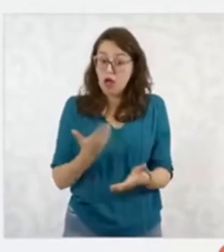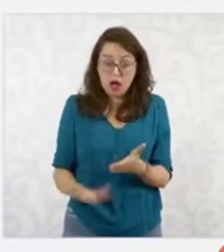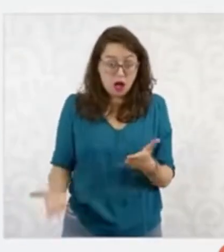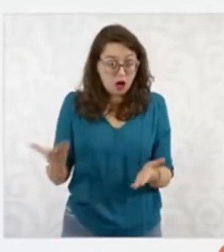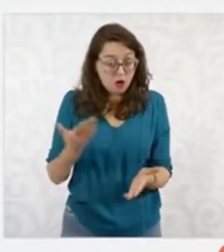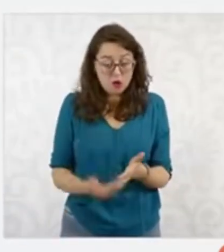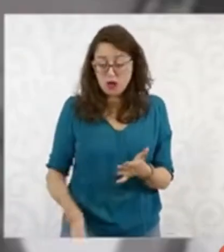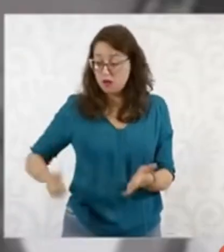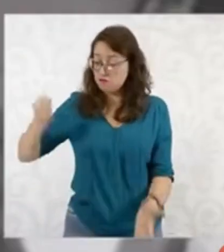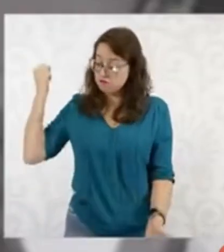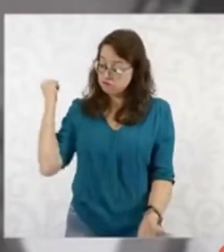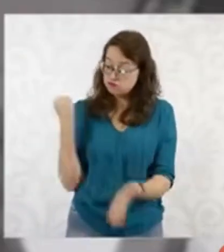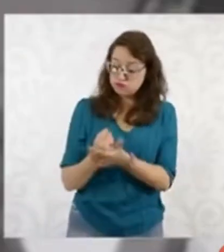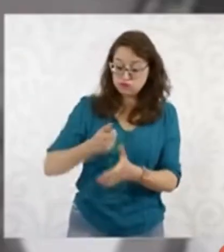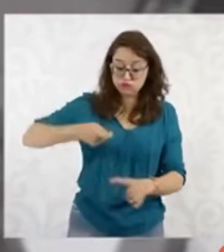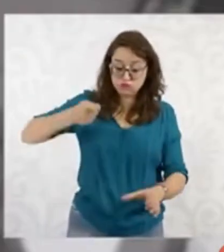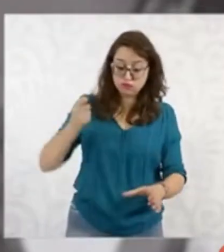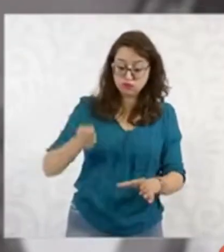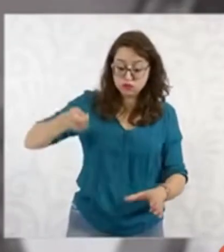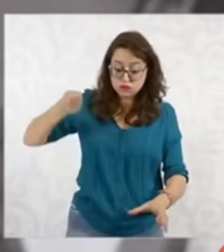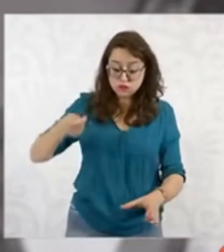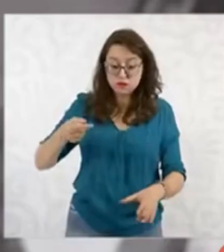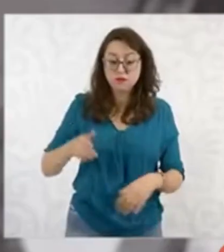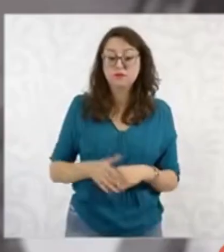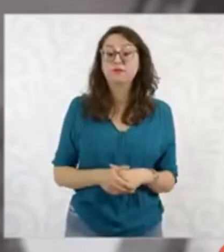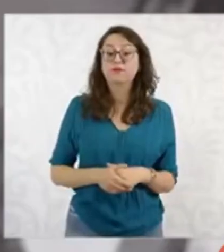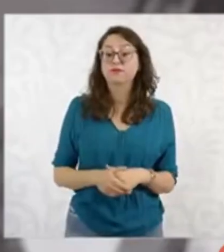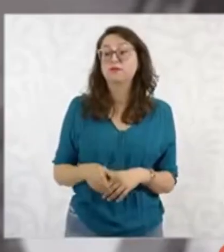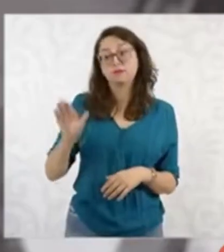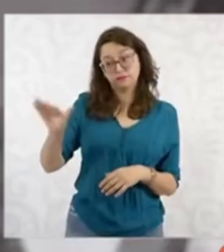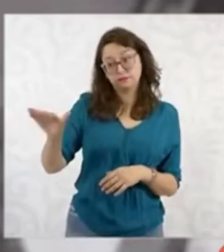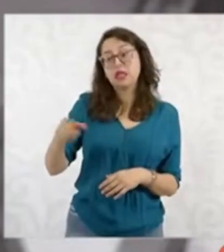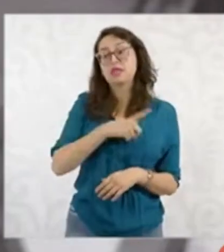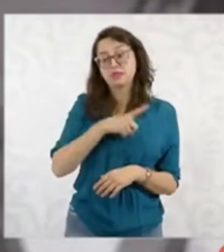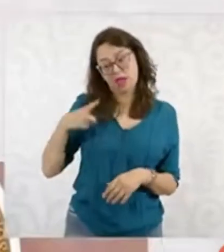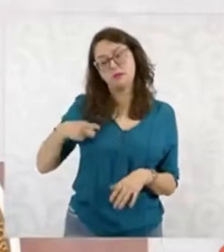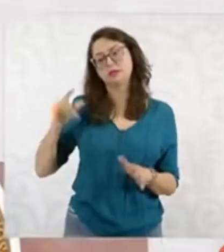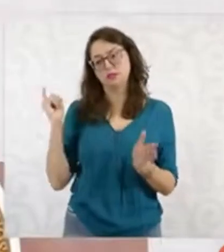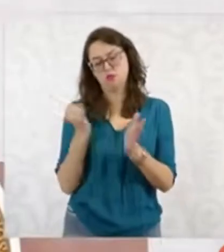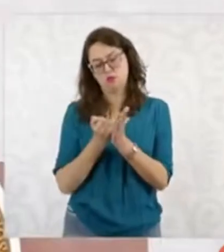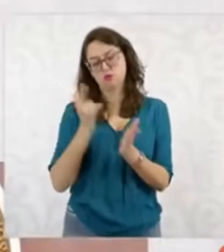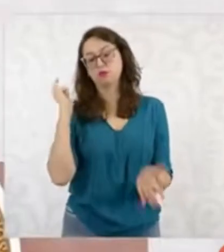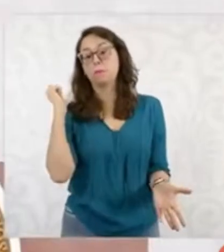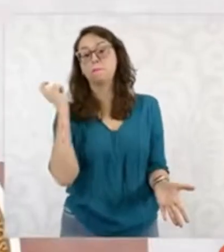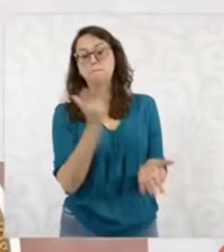dice, tiene razón un tribunal y deben pagar los impuestos.